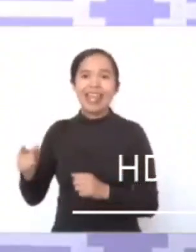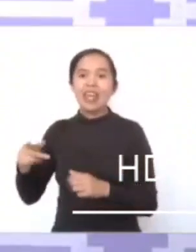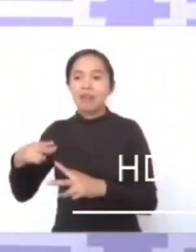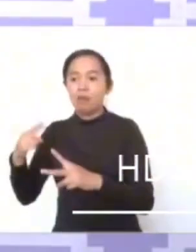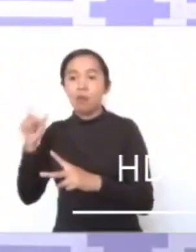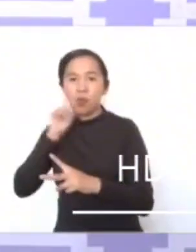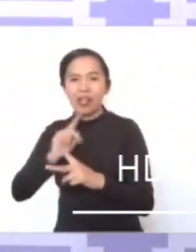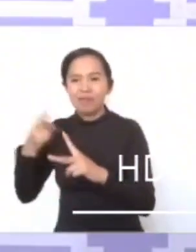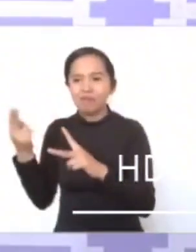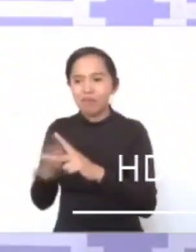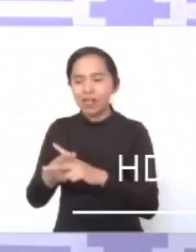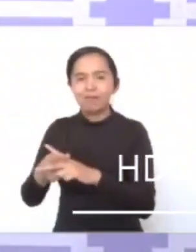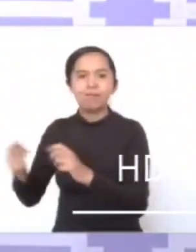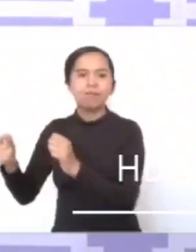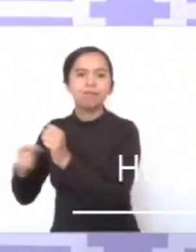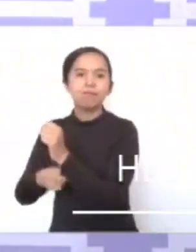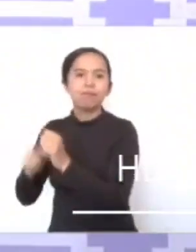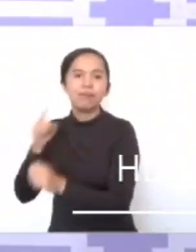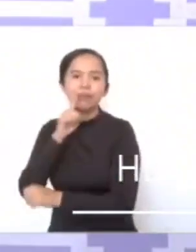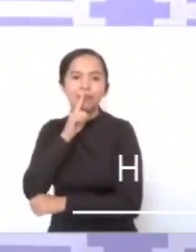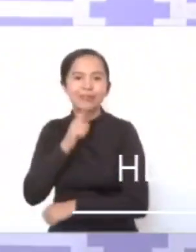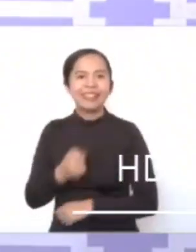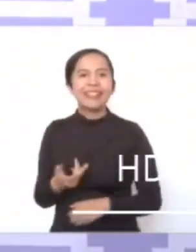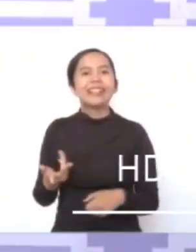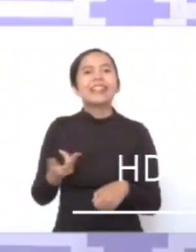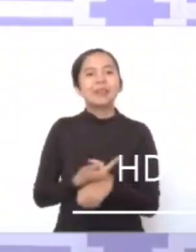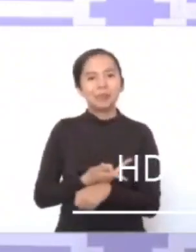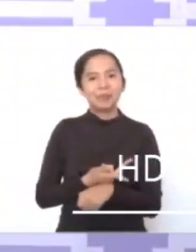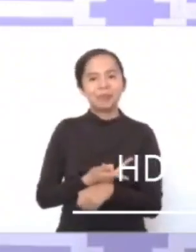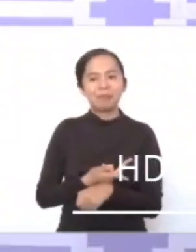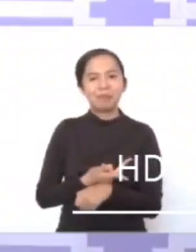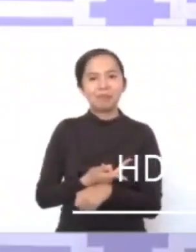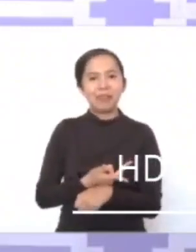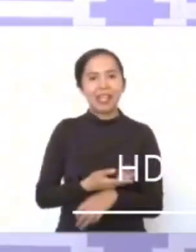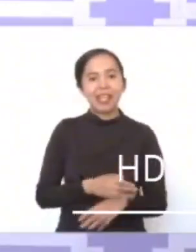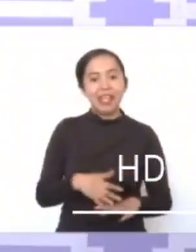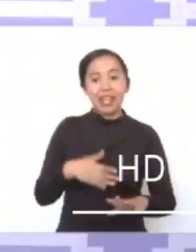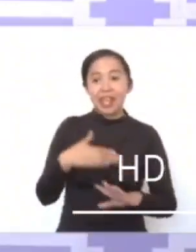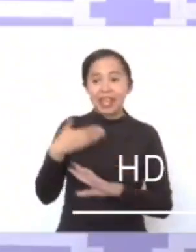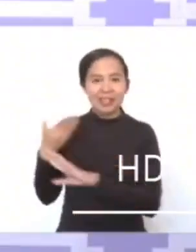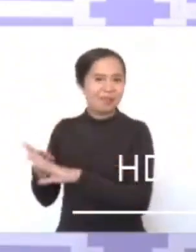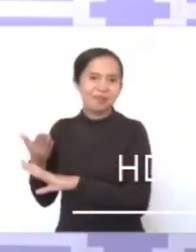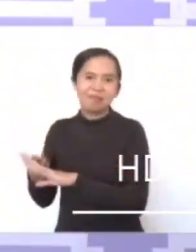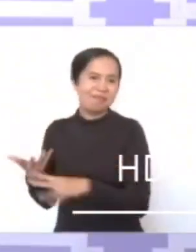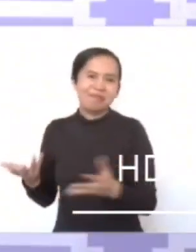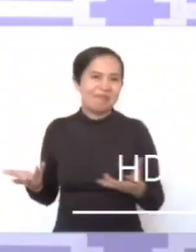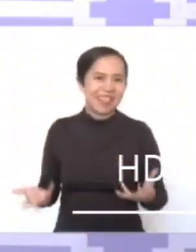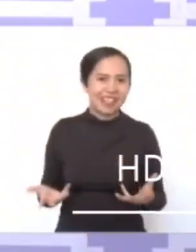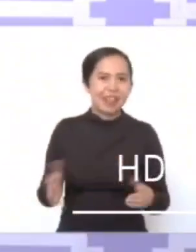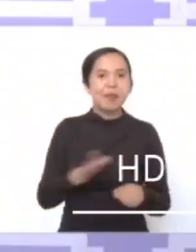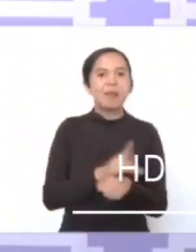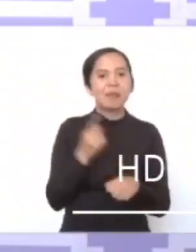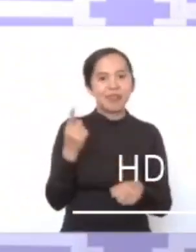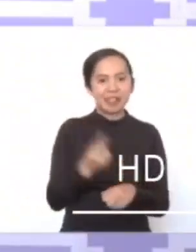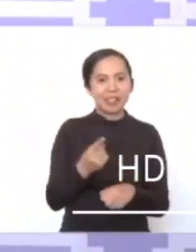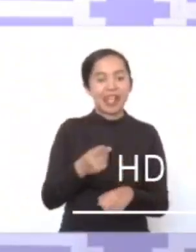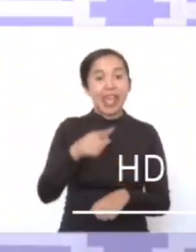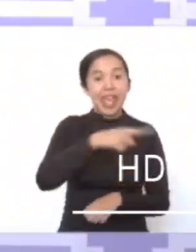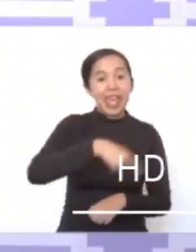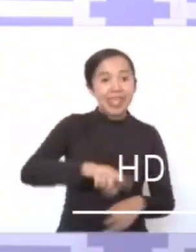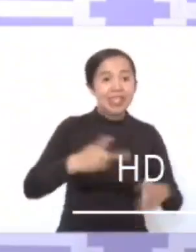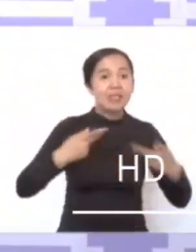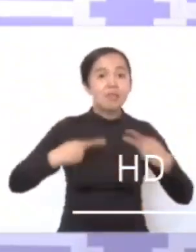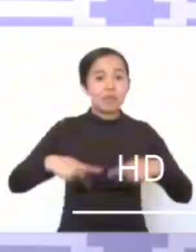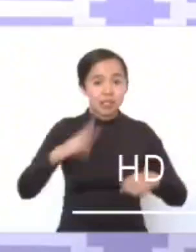qué? No se les va a hacer. Fueron detenidos ya los